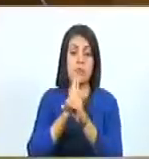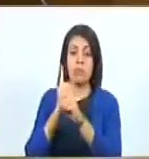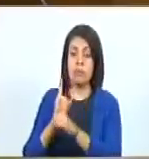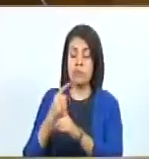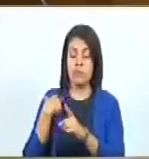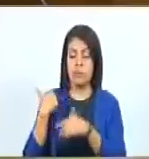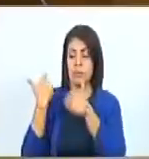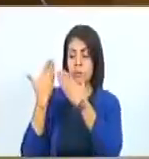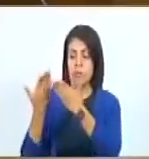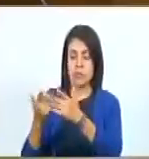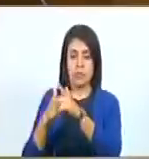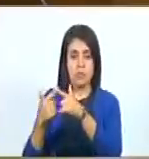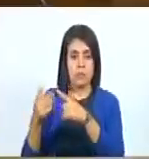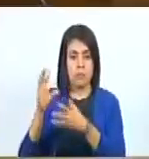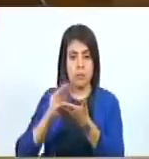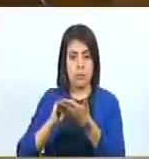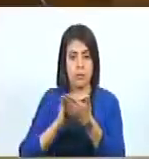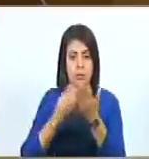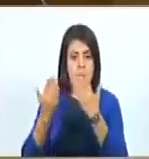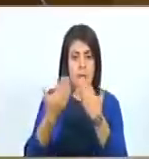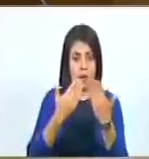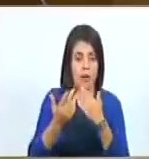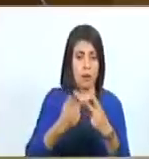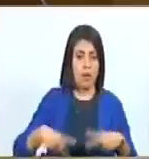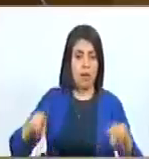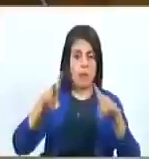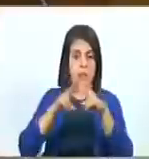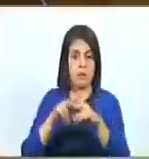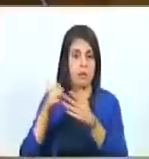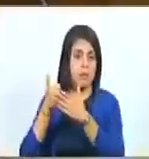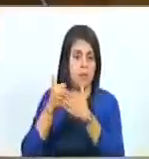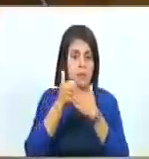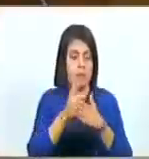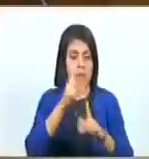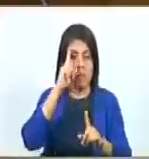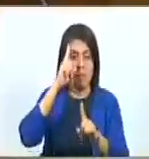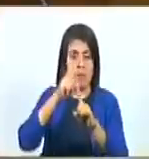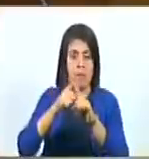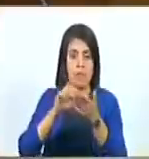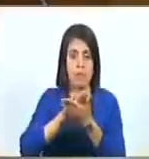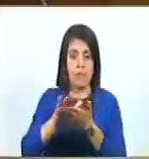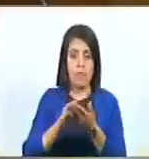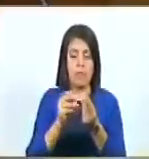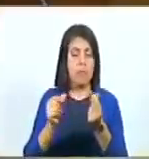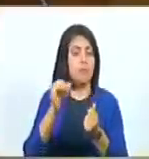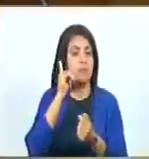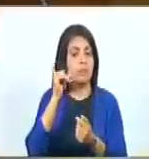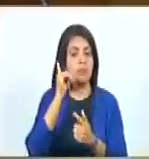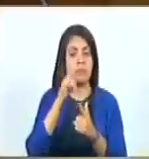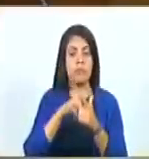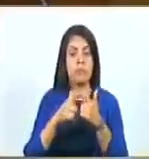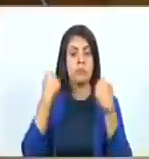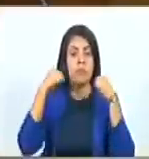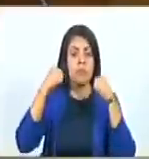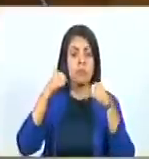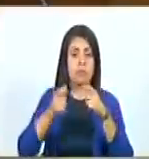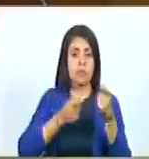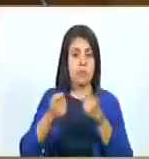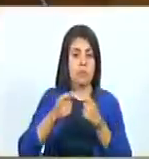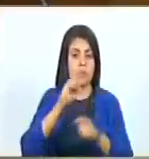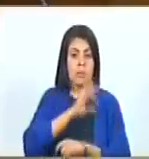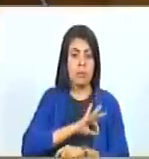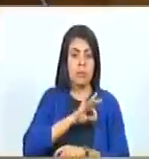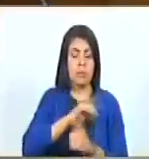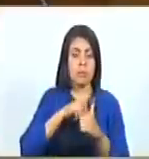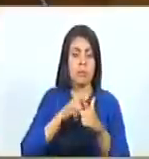directa para recibir, tramitar, valorar, decidir o resolver las denuncias provenientes del ejercicio de la Contraloría